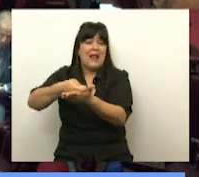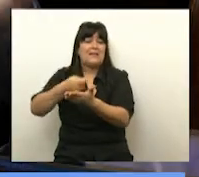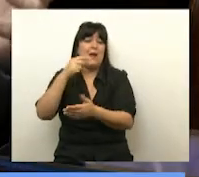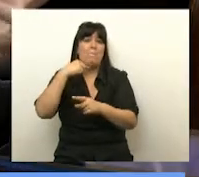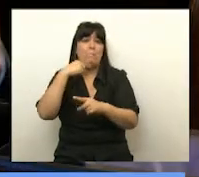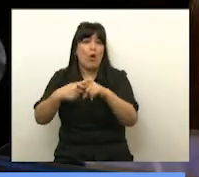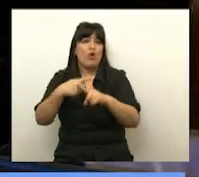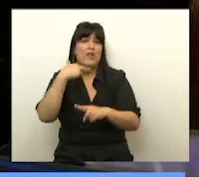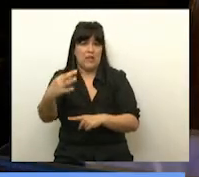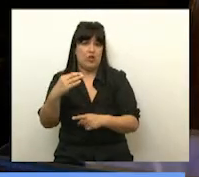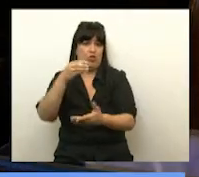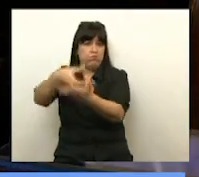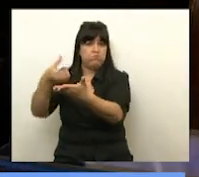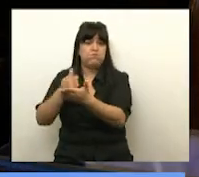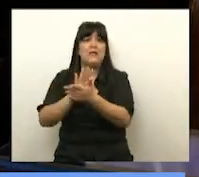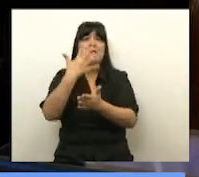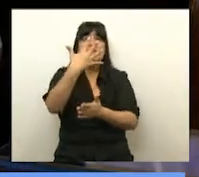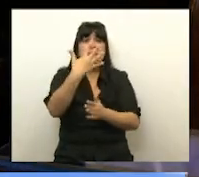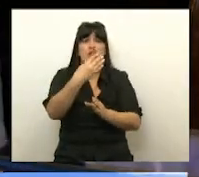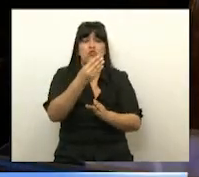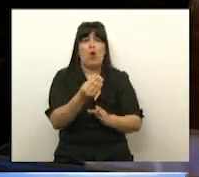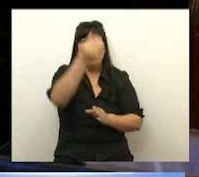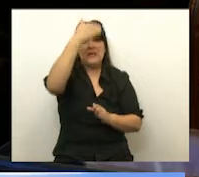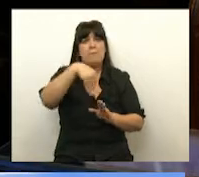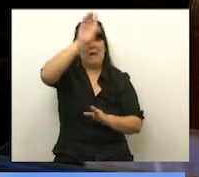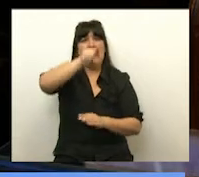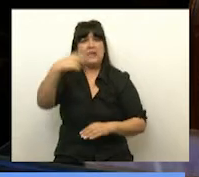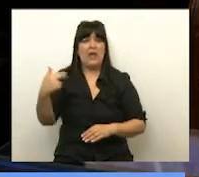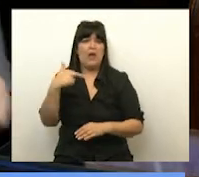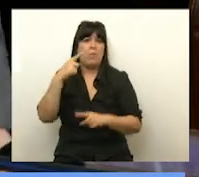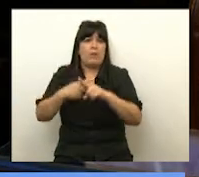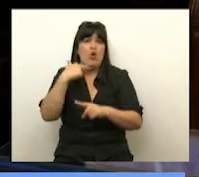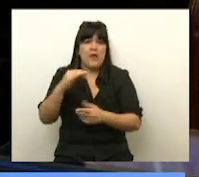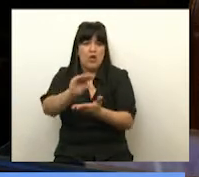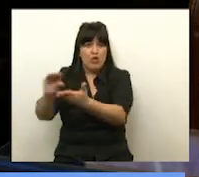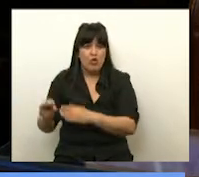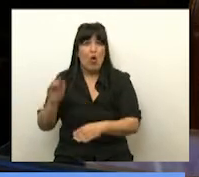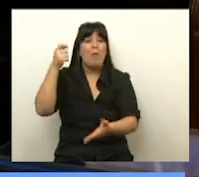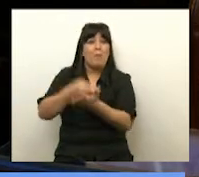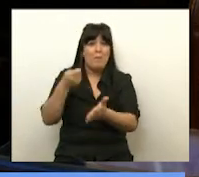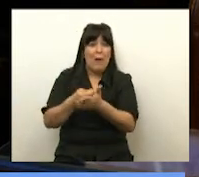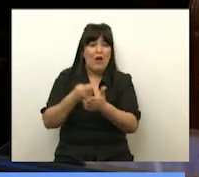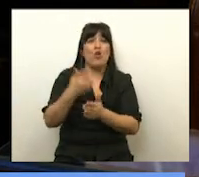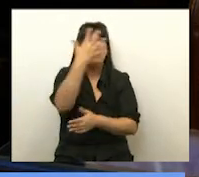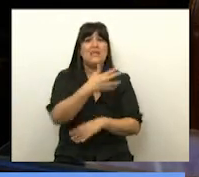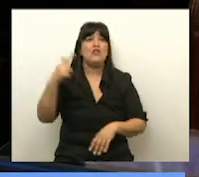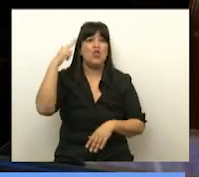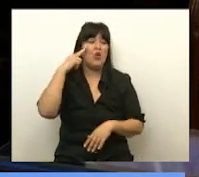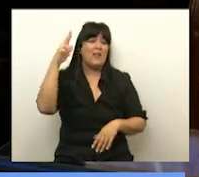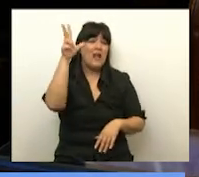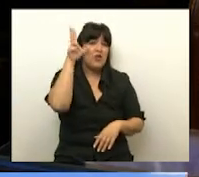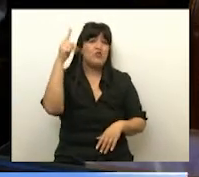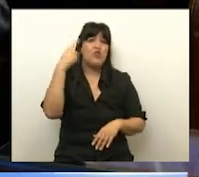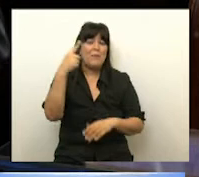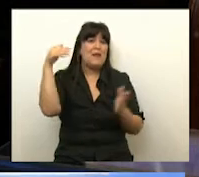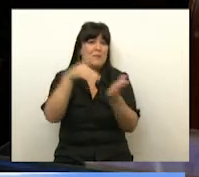5 veces superior. Por el pago de intereses, 598 mil millones de pesos. Los